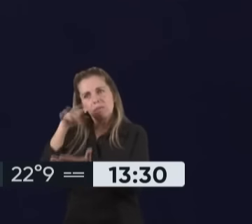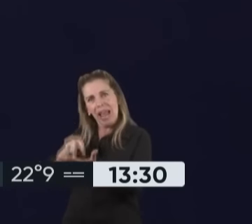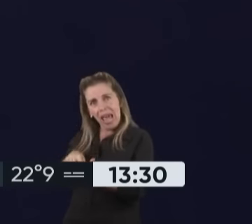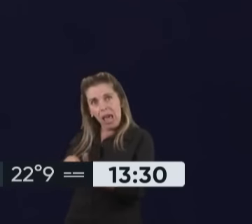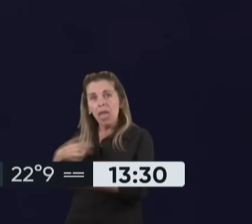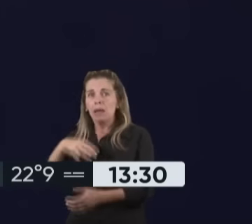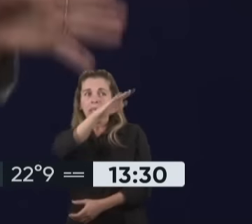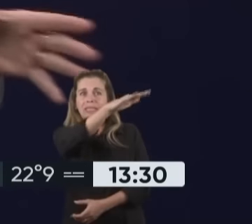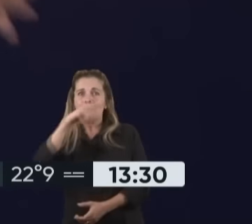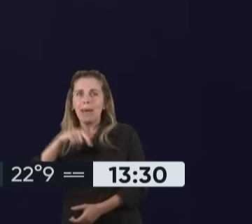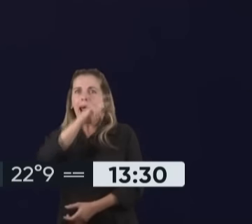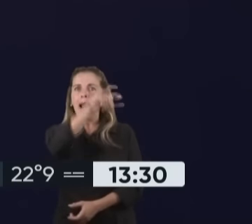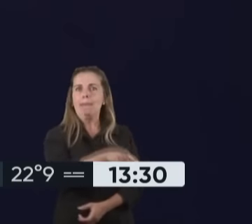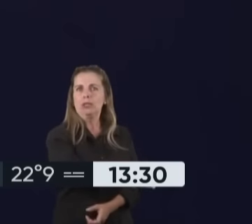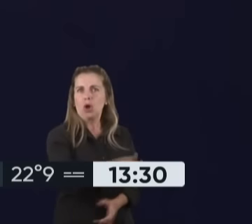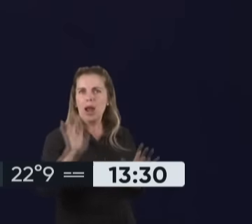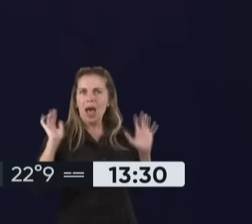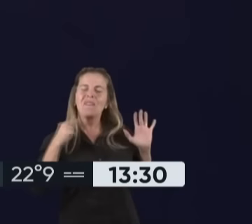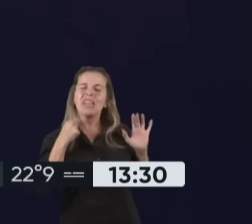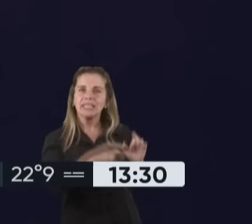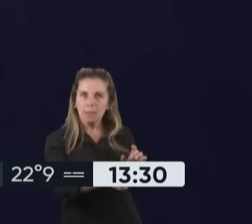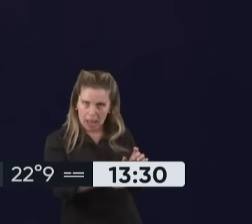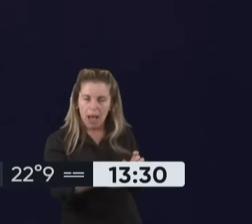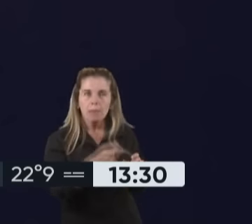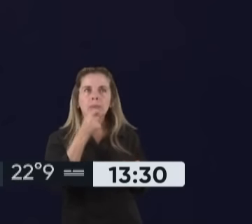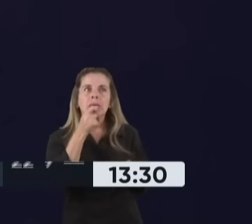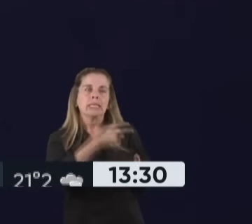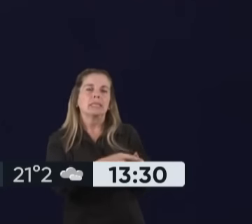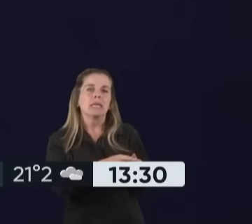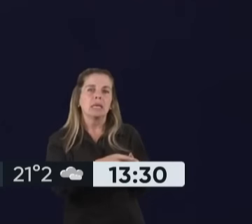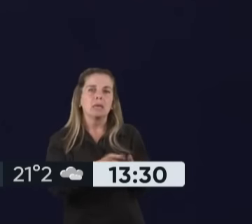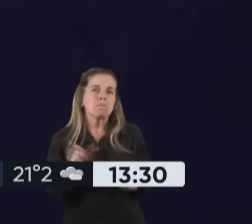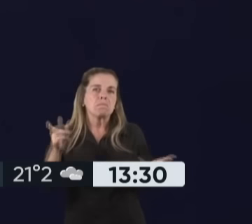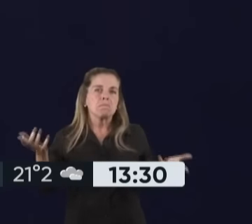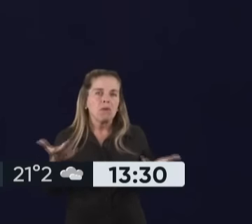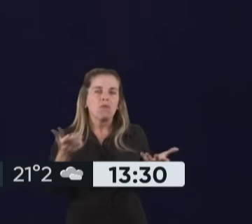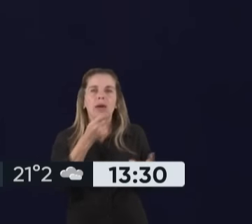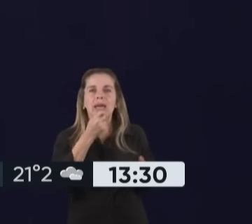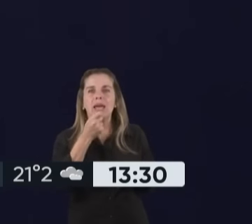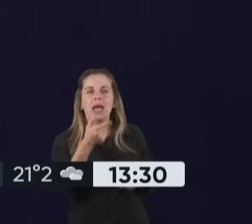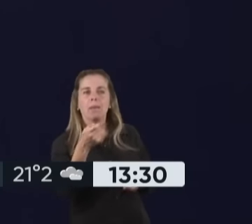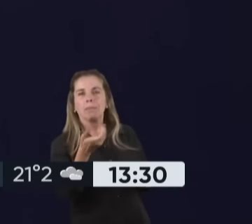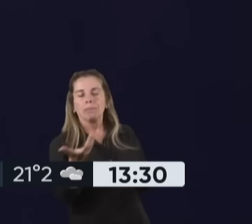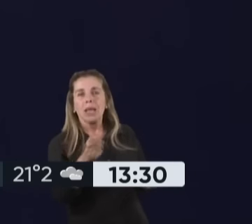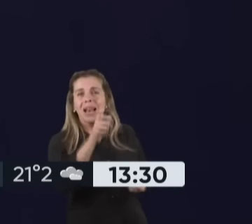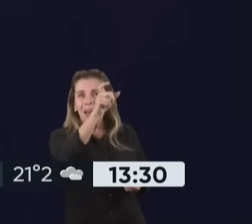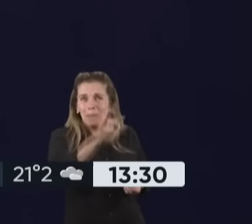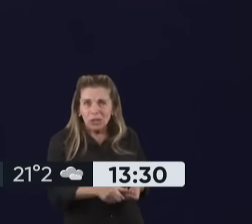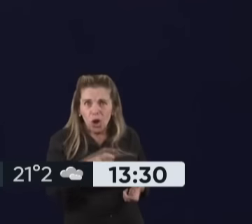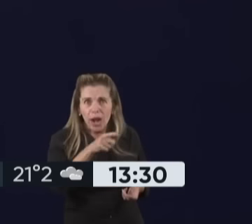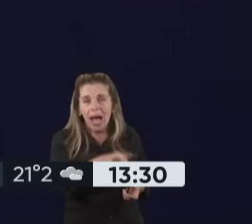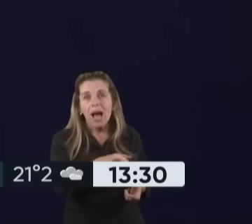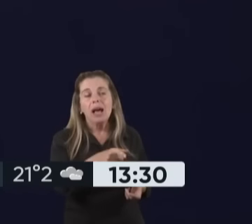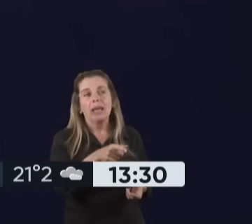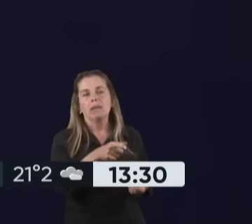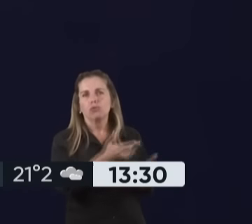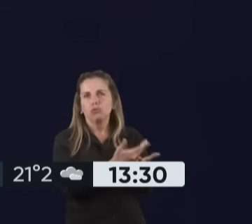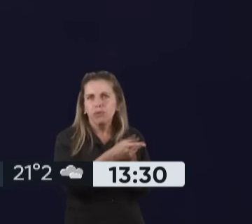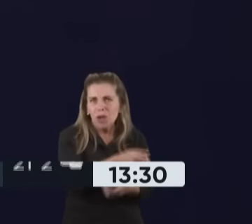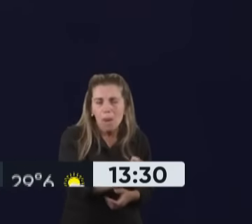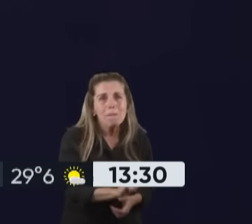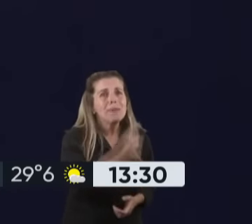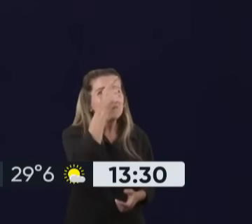transitoria, cuando le dan una salida educativa, cuando le dan esa persona que está de nuevo en la calle, la víctima es la primera que se